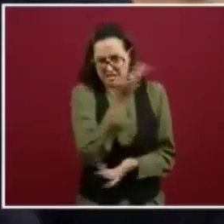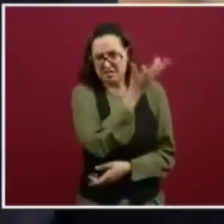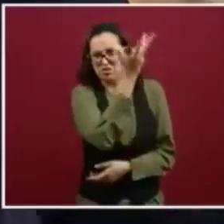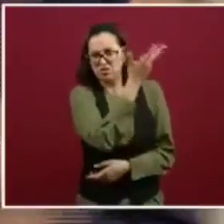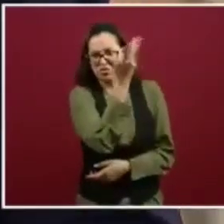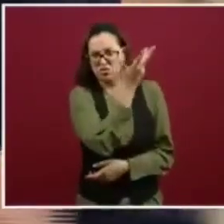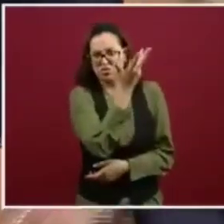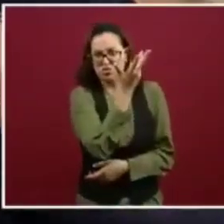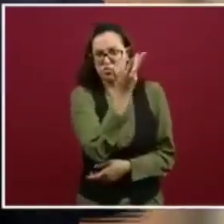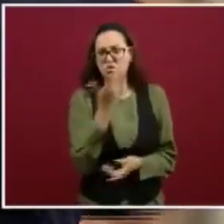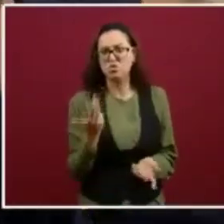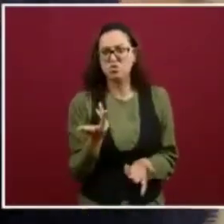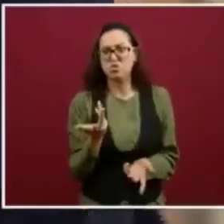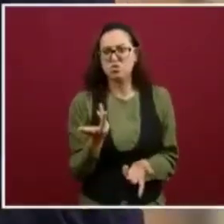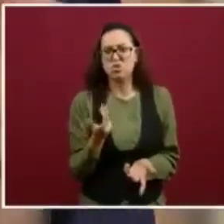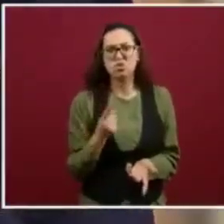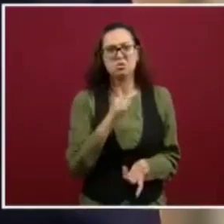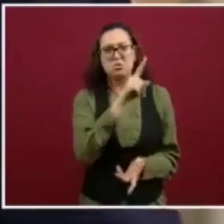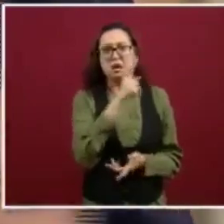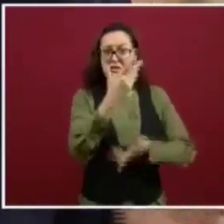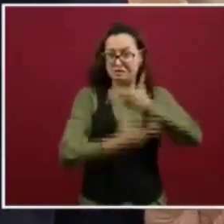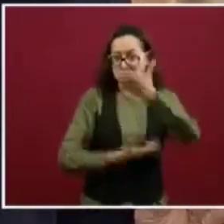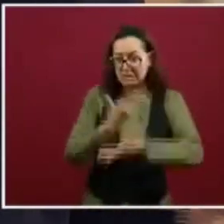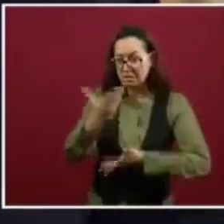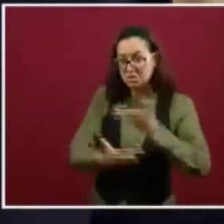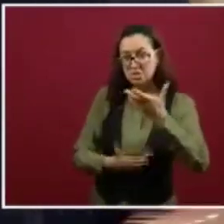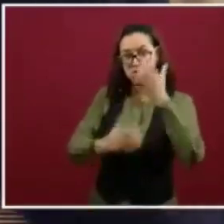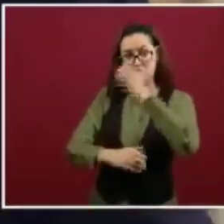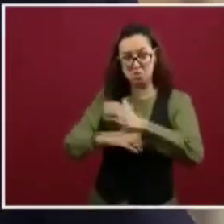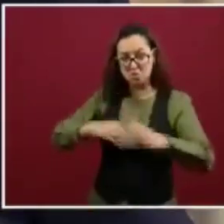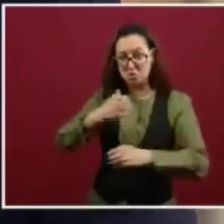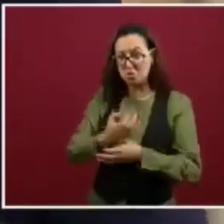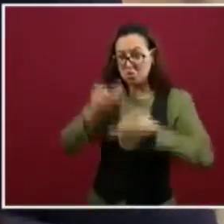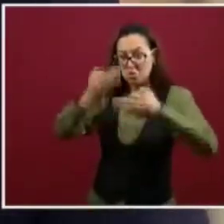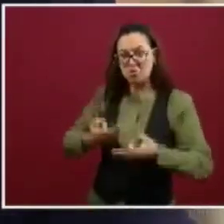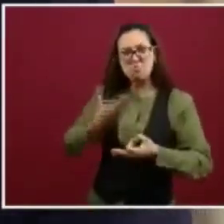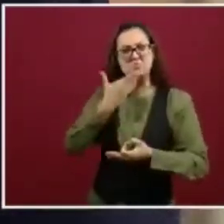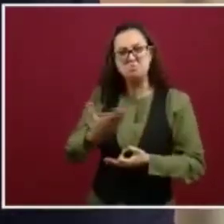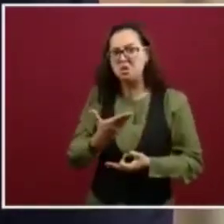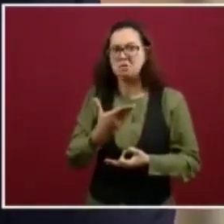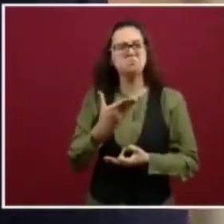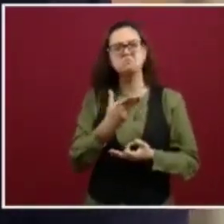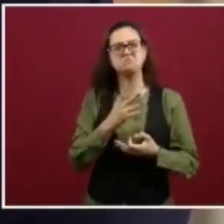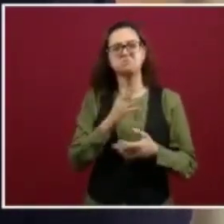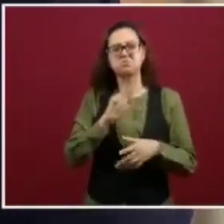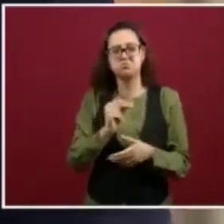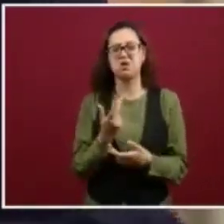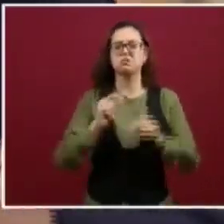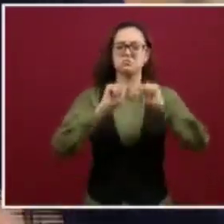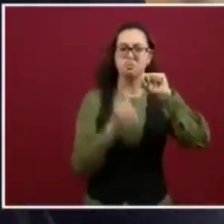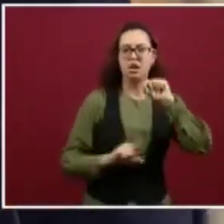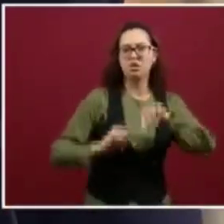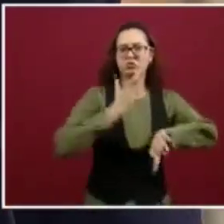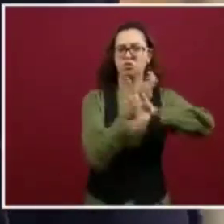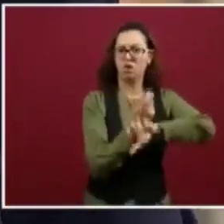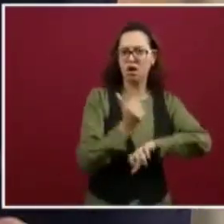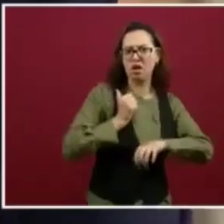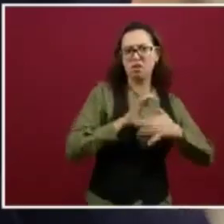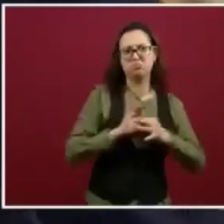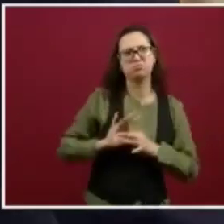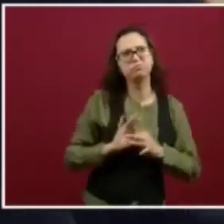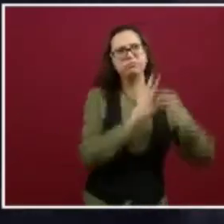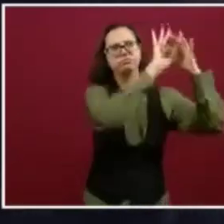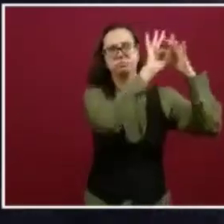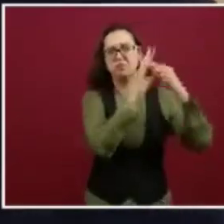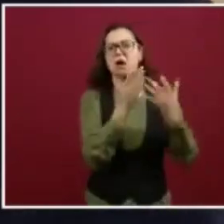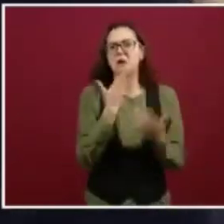no es una zona de comercio de bienes y servicios, no es cierto, y es una zona productiva integrada, eso es. Y eso es lo que hay que generar en